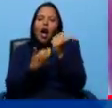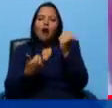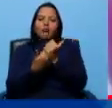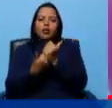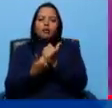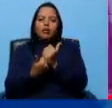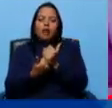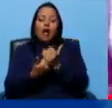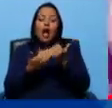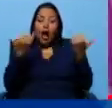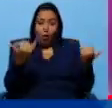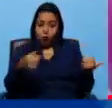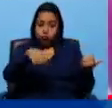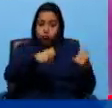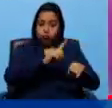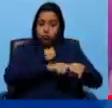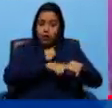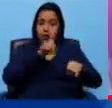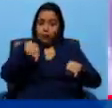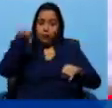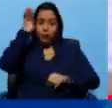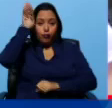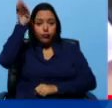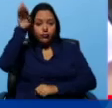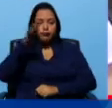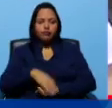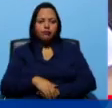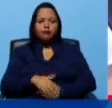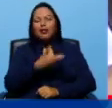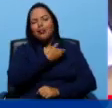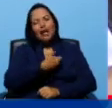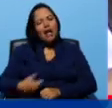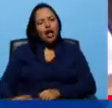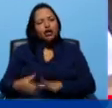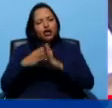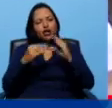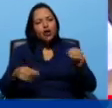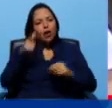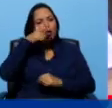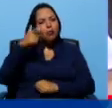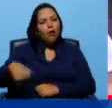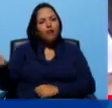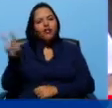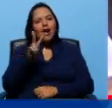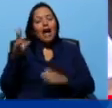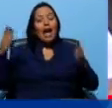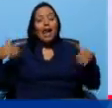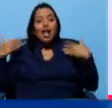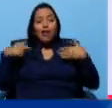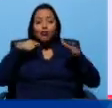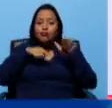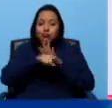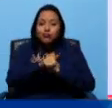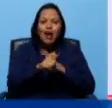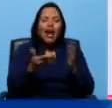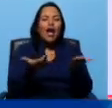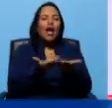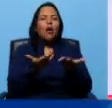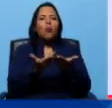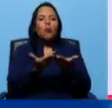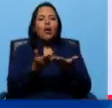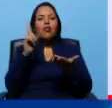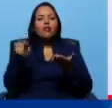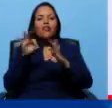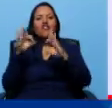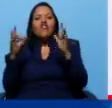este presente y a ese futuro. Por eso, querido presidente y todo el pueblo venezolano, la alegría que está en las aulas de clase es la alegría de la